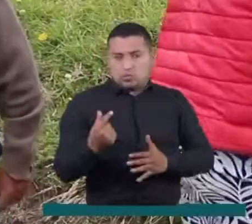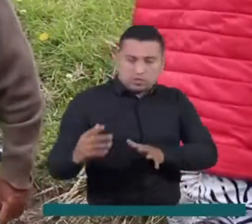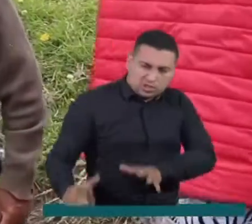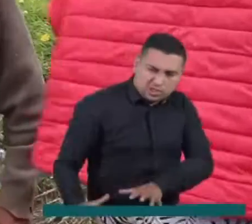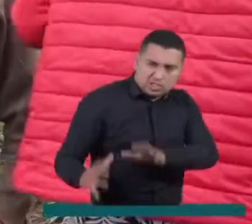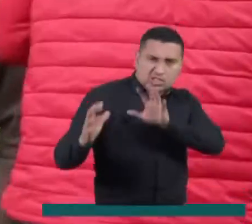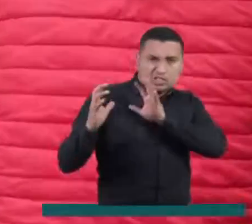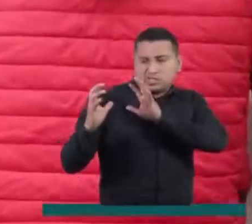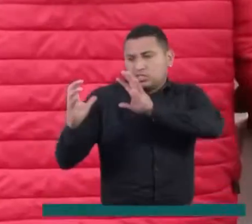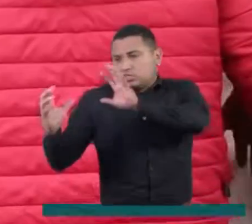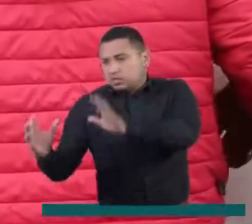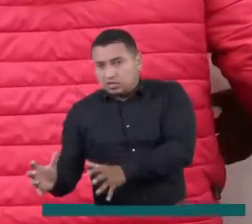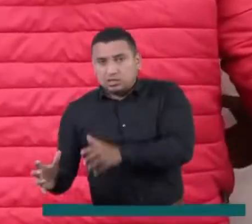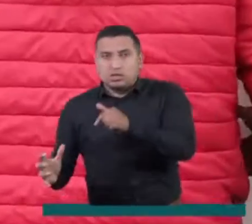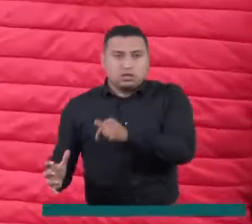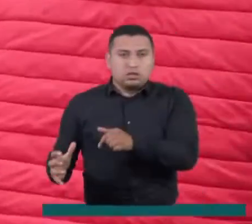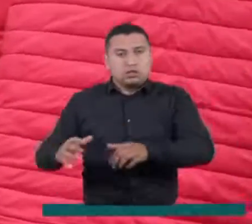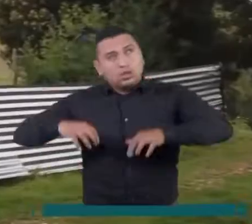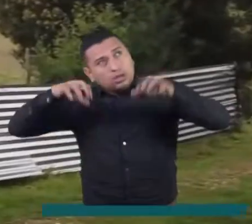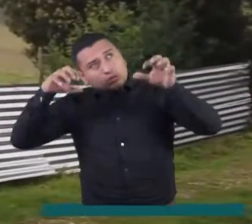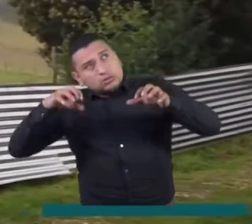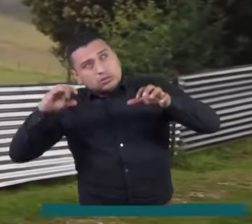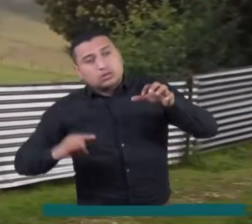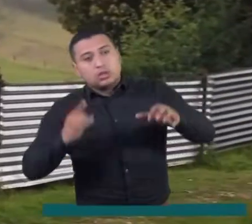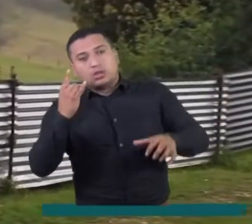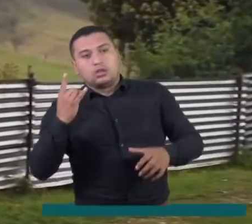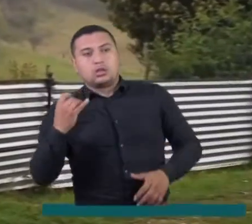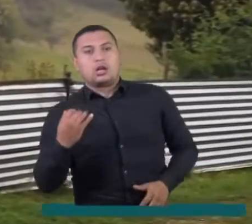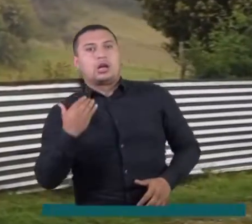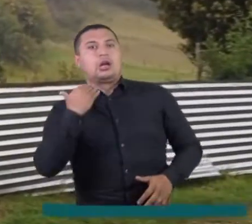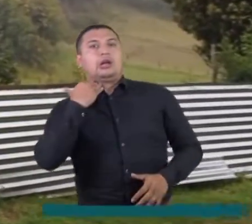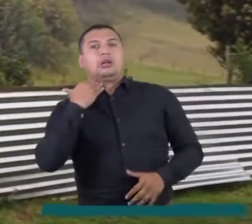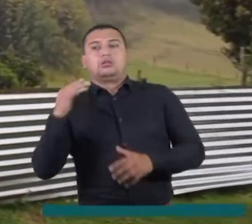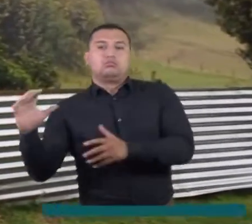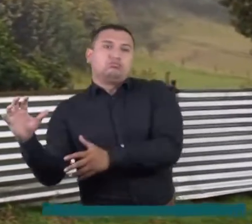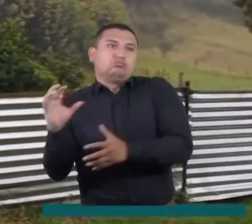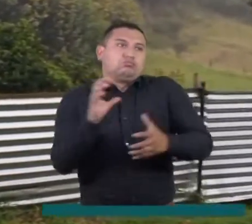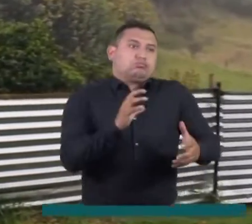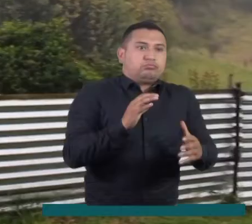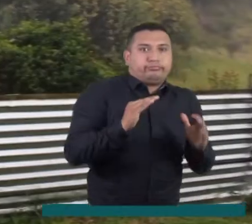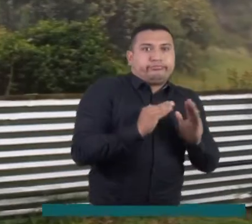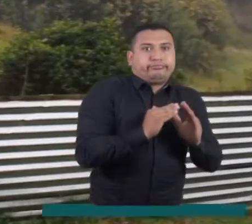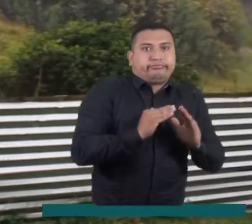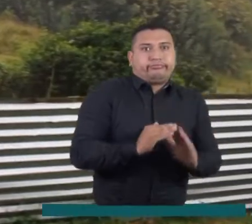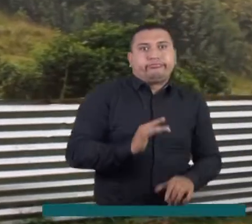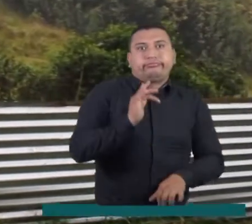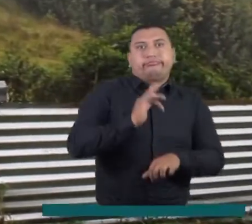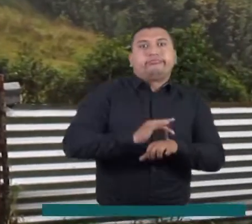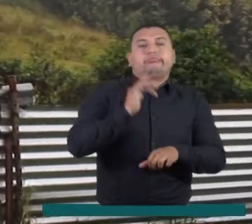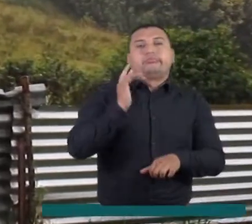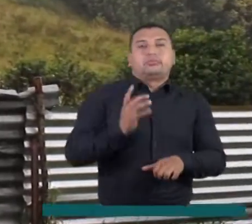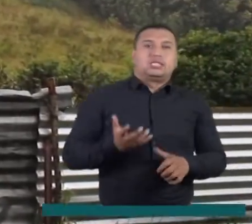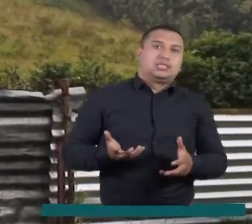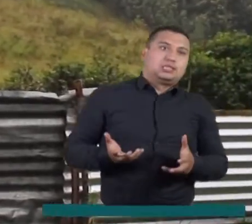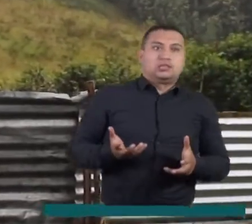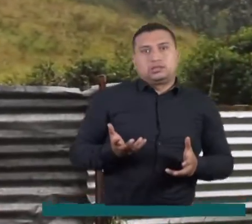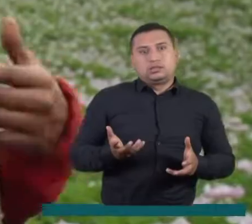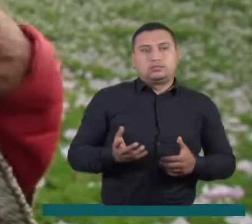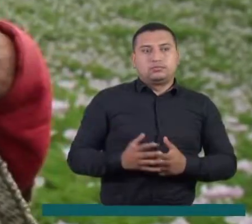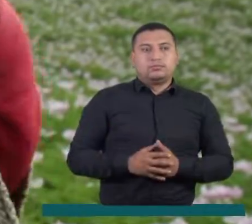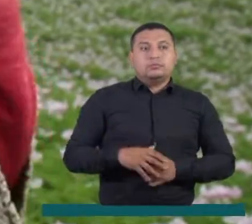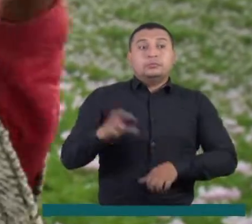deben enfrentar muchas dificultades, como la del invierno, que los obliga a volver a sus parcelas y dejar de ofrecer el